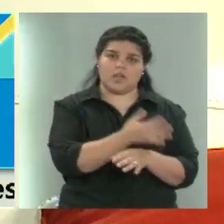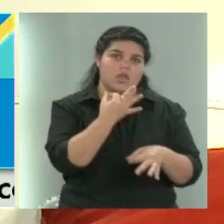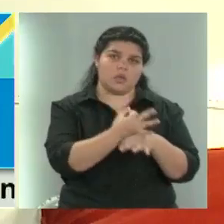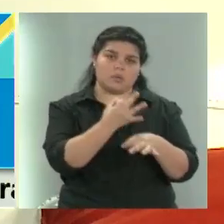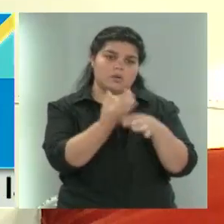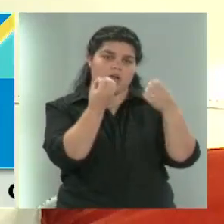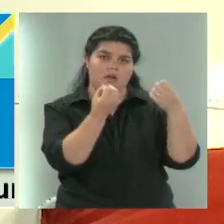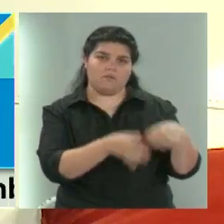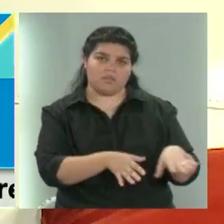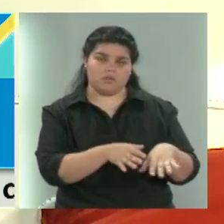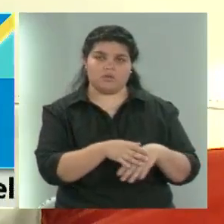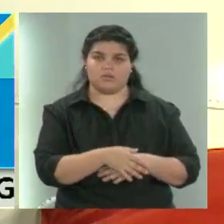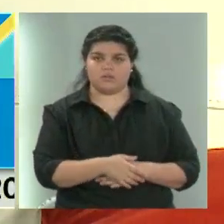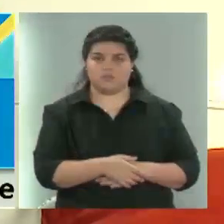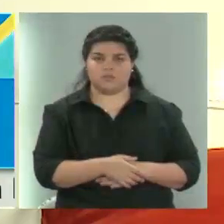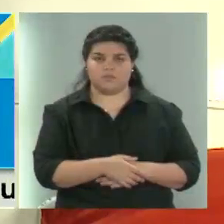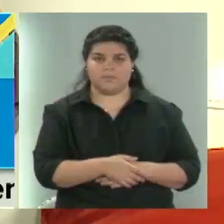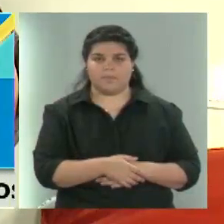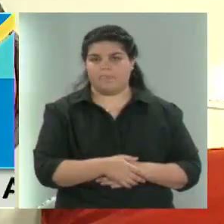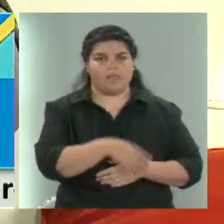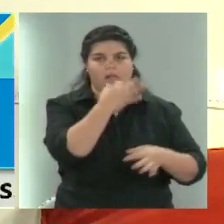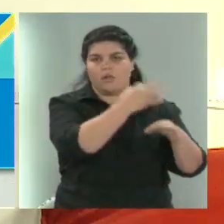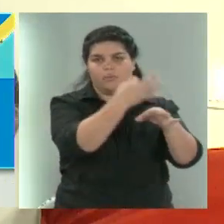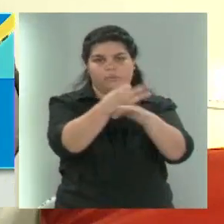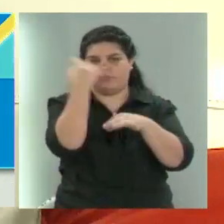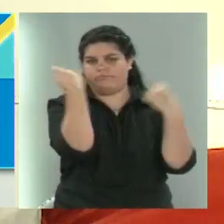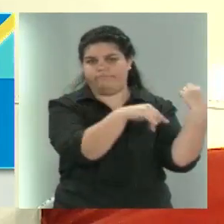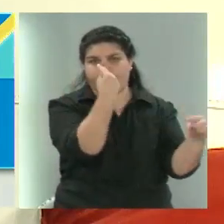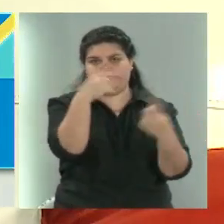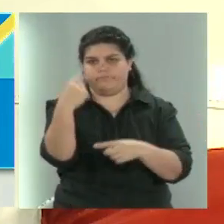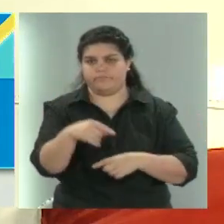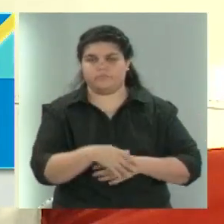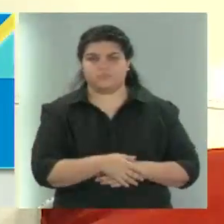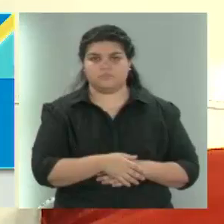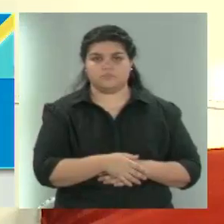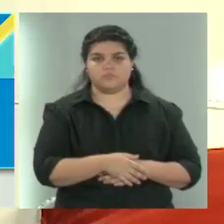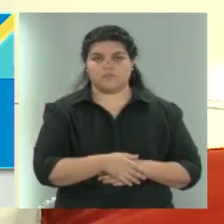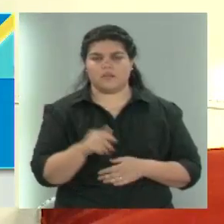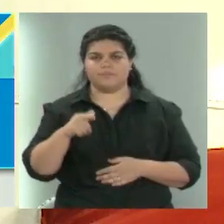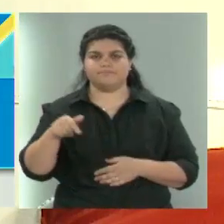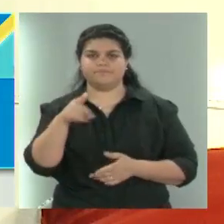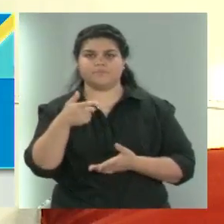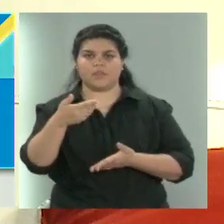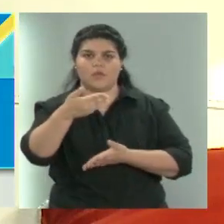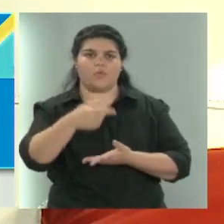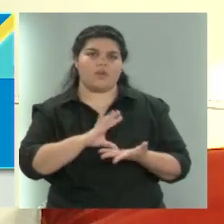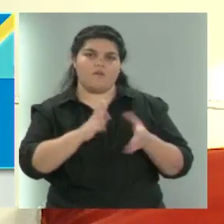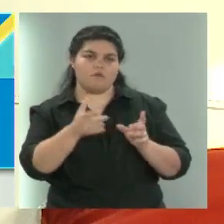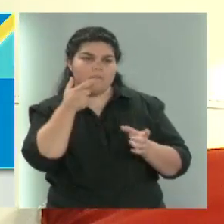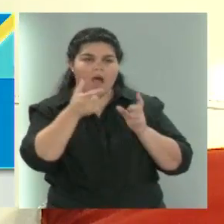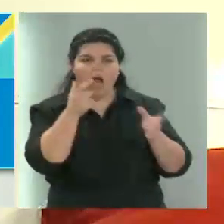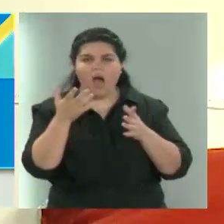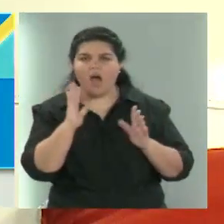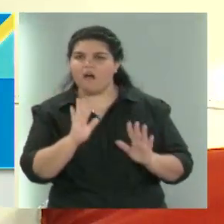Y venían de escuelas de distintas escuelas, ¿no? Muy diversas. Cuando hacen un estudio, hacer un diagnóstico, ¿no? Para